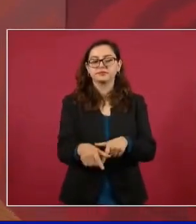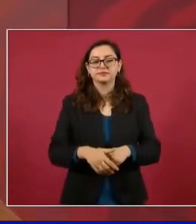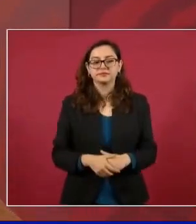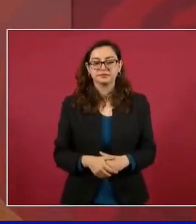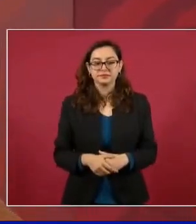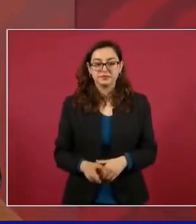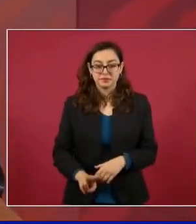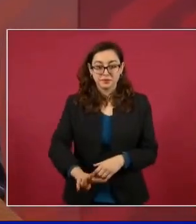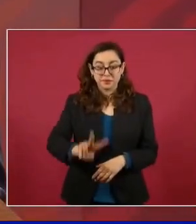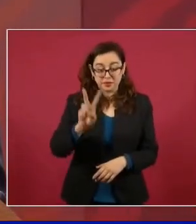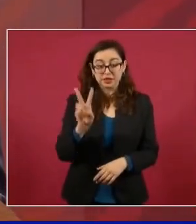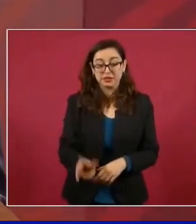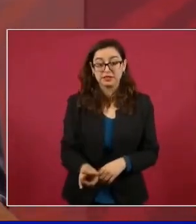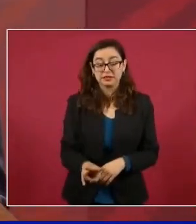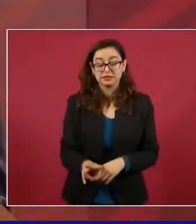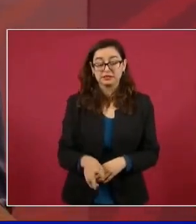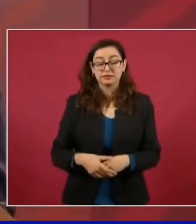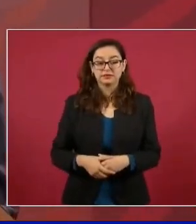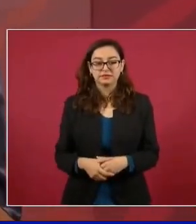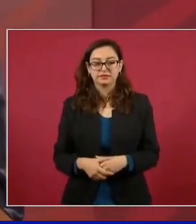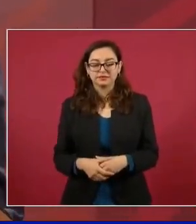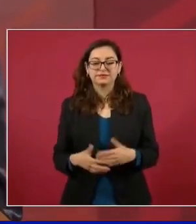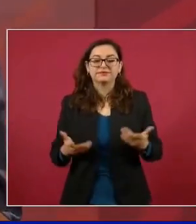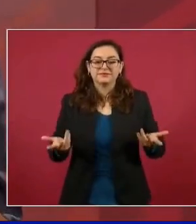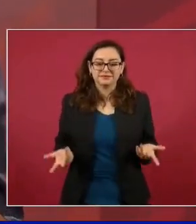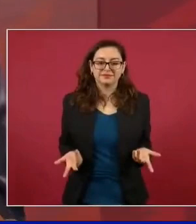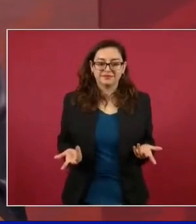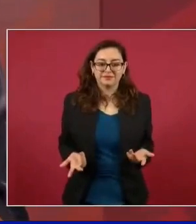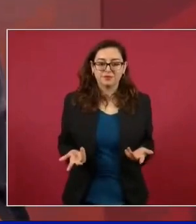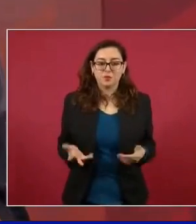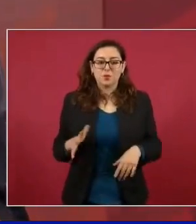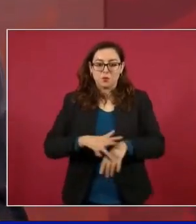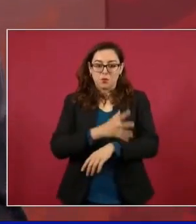Eso es también lo que lleva al coraje,